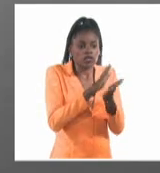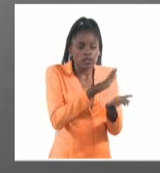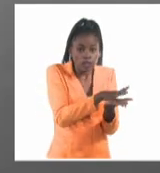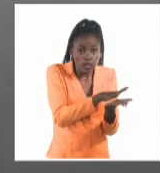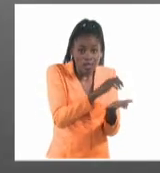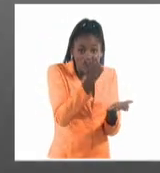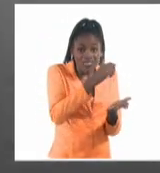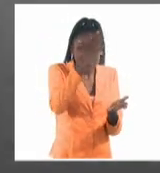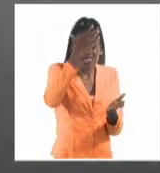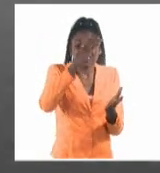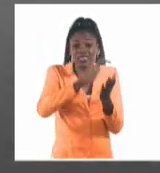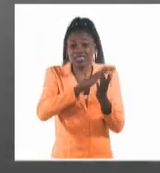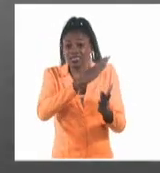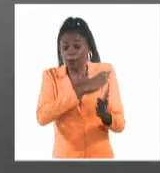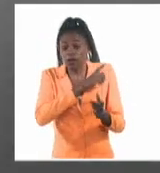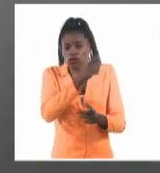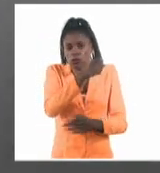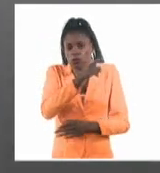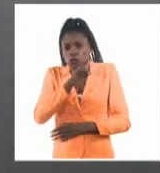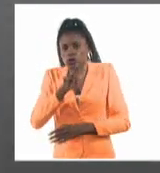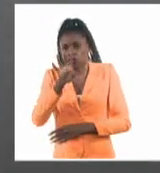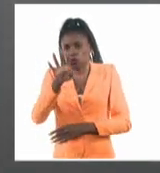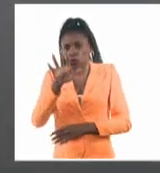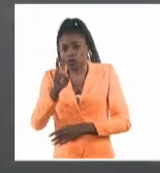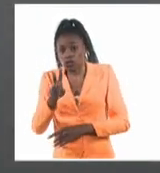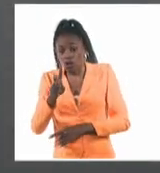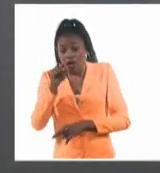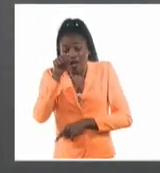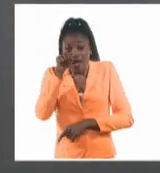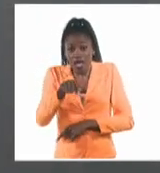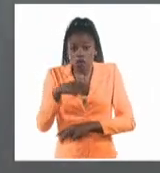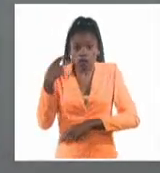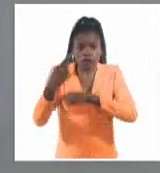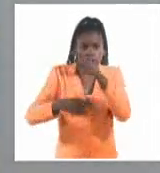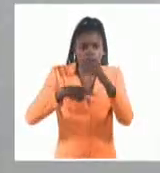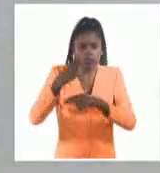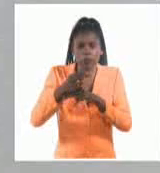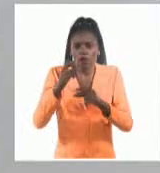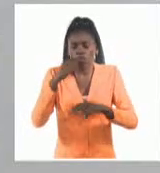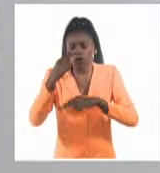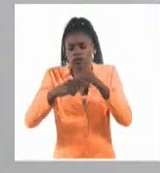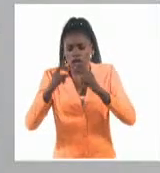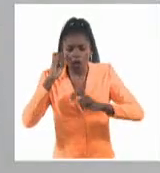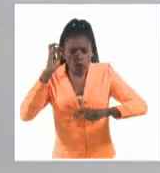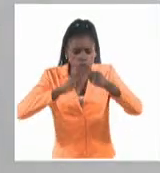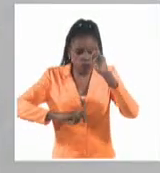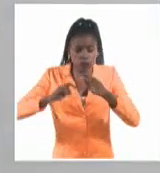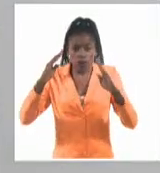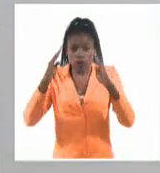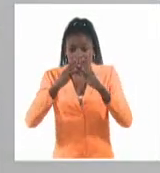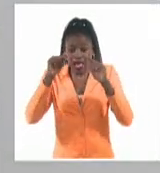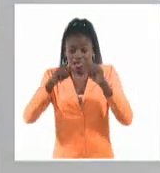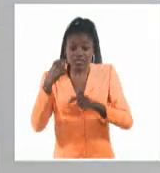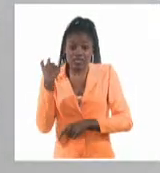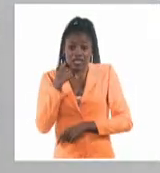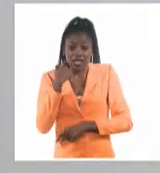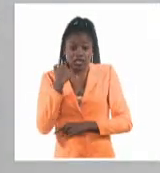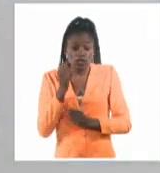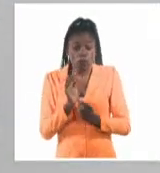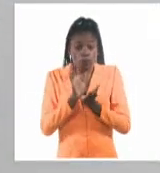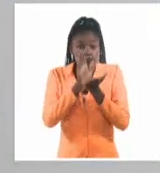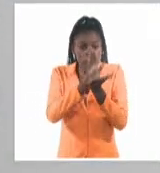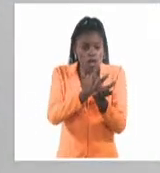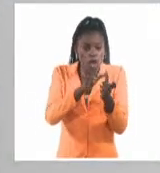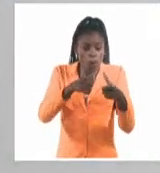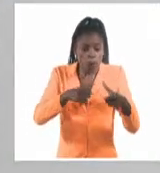de 1952 debido a los registros que solían hacer en su casa. Ese año se las dio al magistrado de la audiencia de La